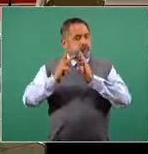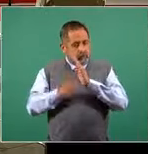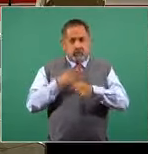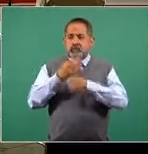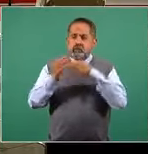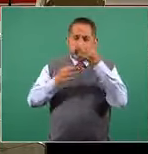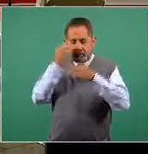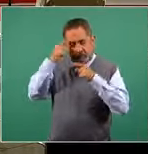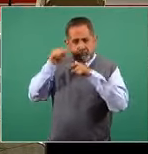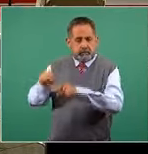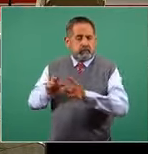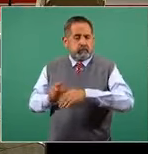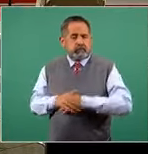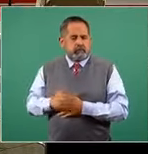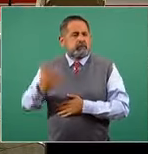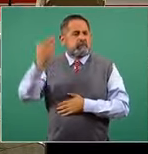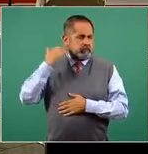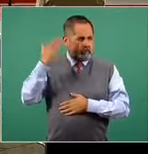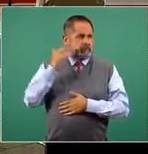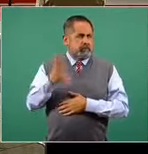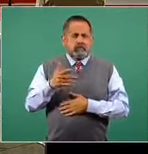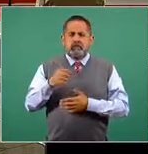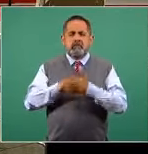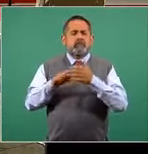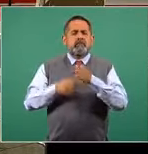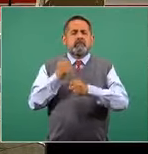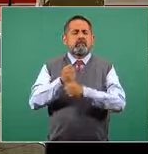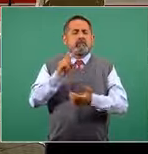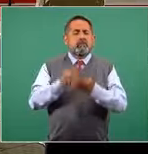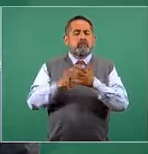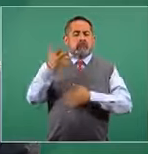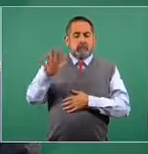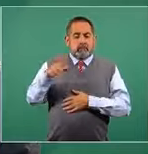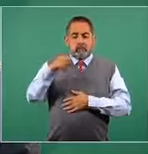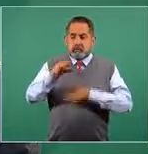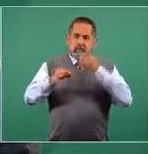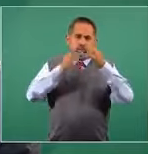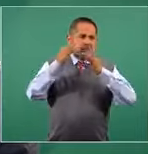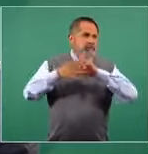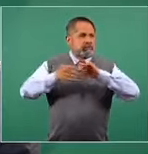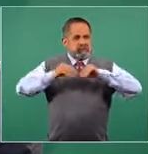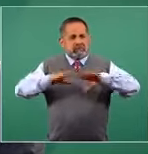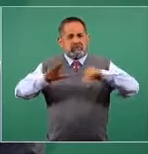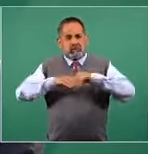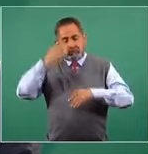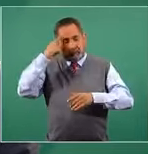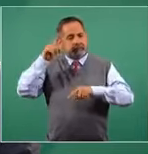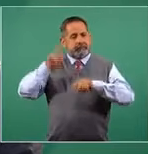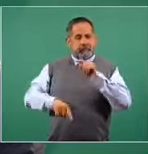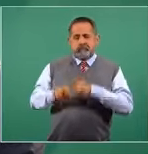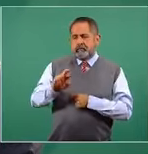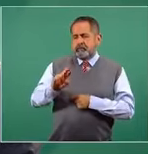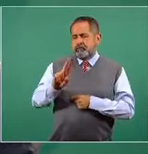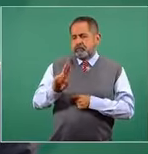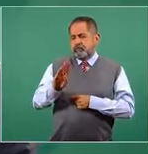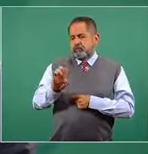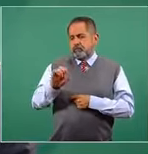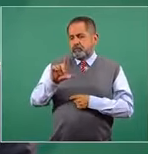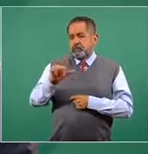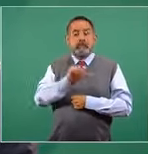semejante. Esto se ha hecho en el pasado, en 2010, por ejemplo, se hizo una campaña de vacunación contra rubiola dirigida